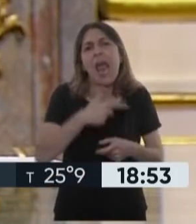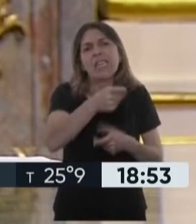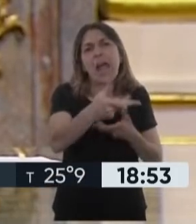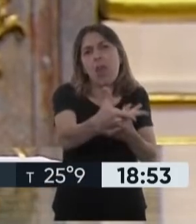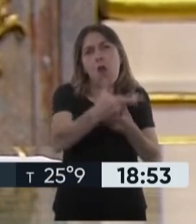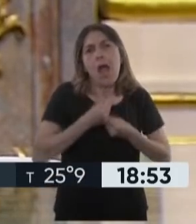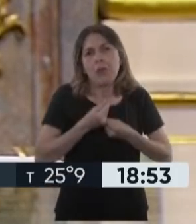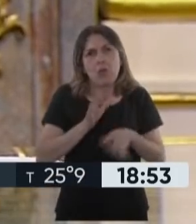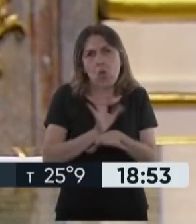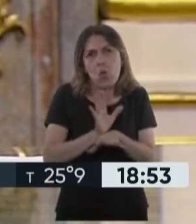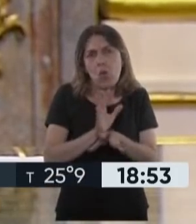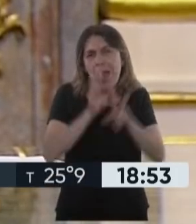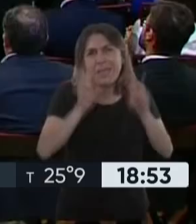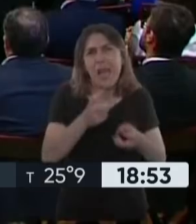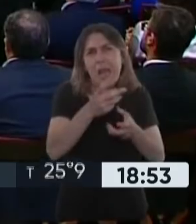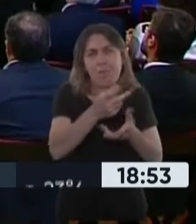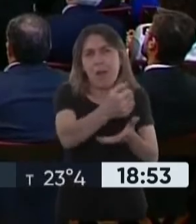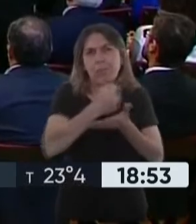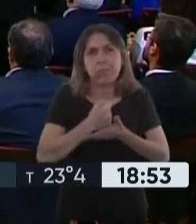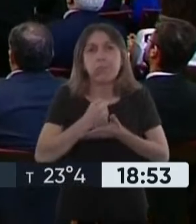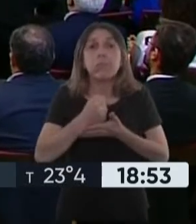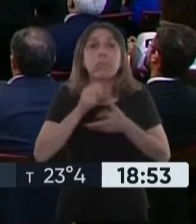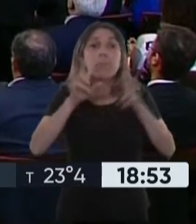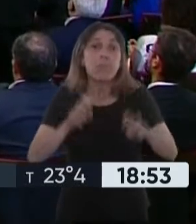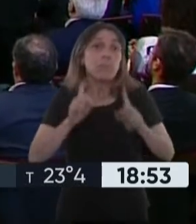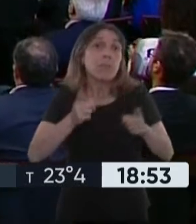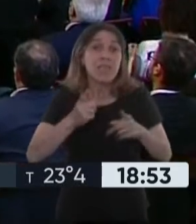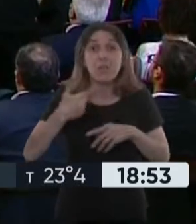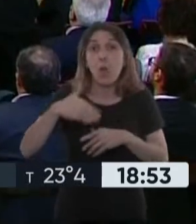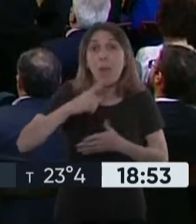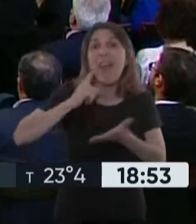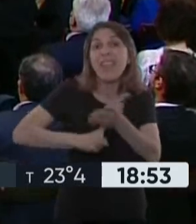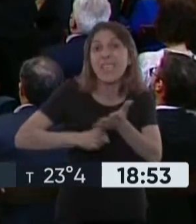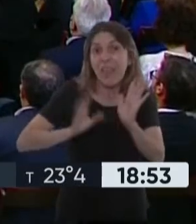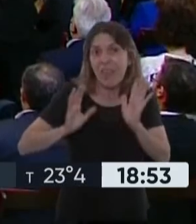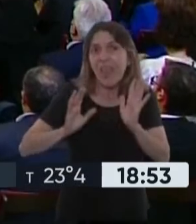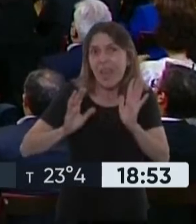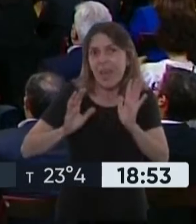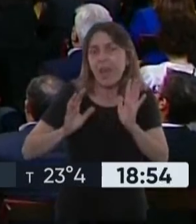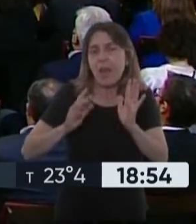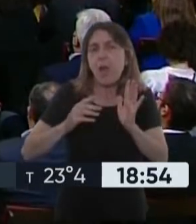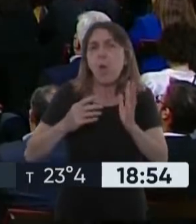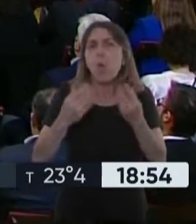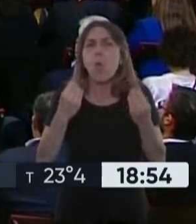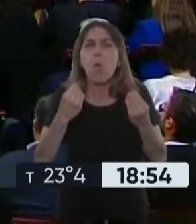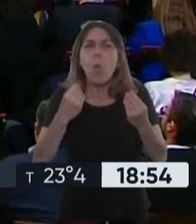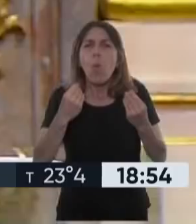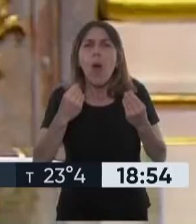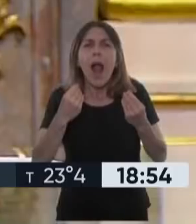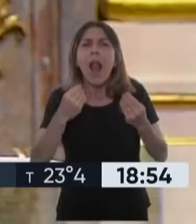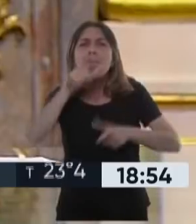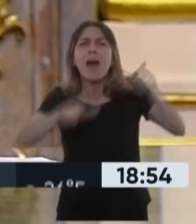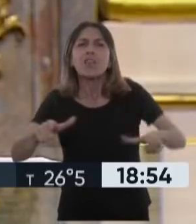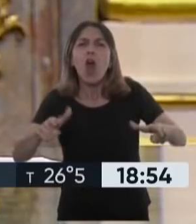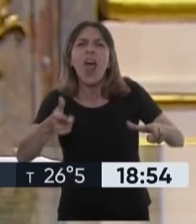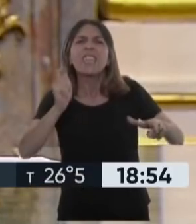habrá criterios en términos del patrimonio que terminará de definir cuál es el conjunto de la